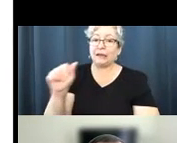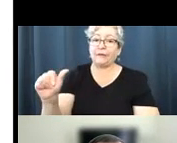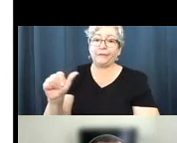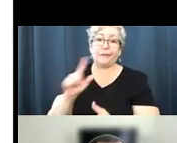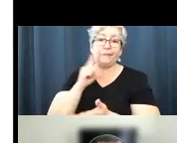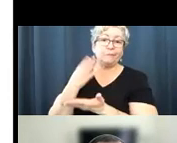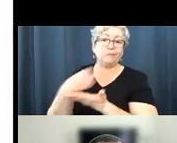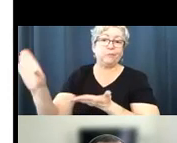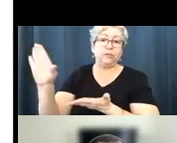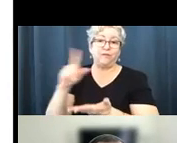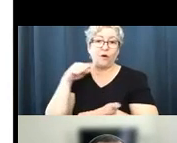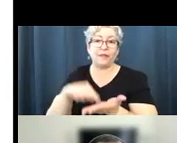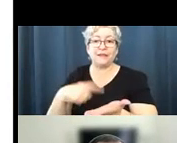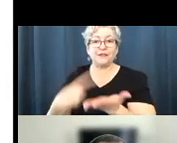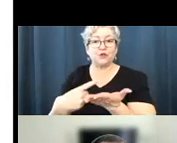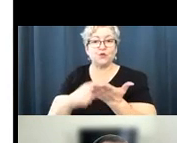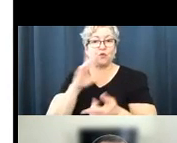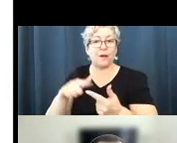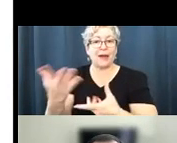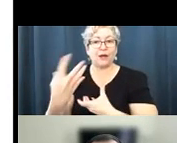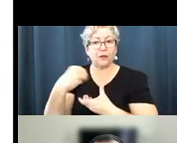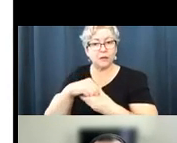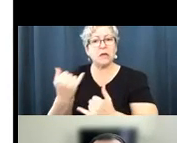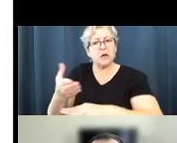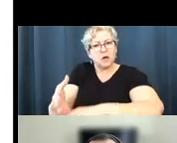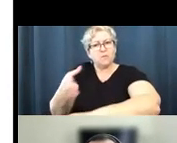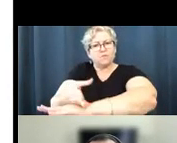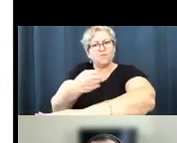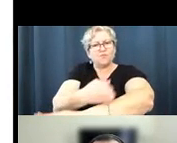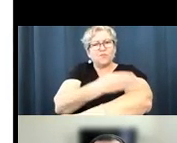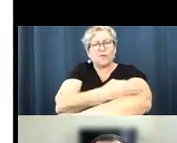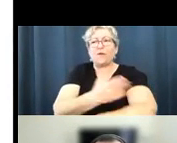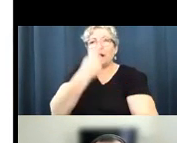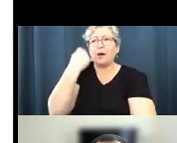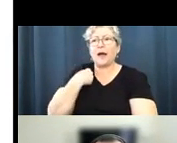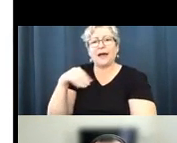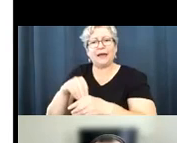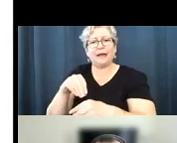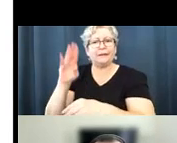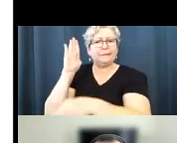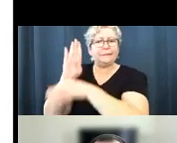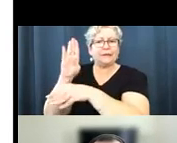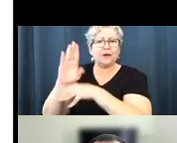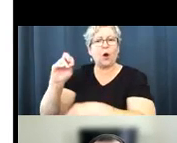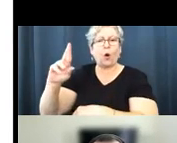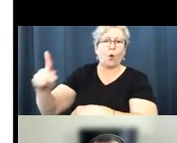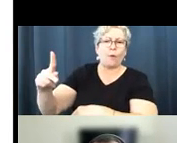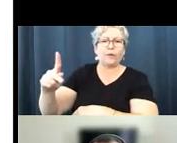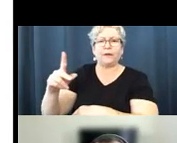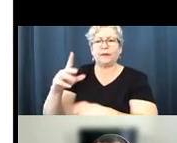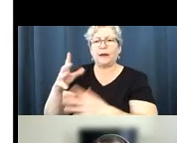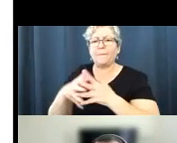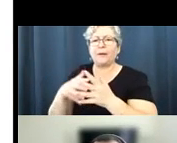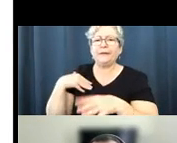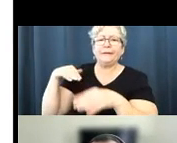con discapacidades lo dejan fuera de la discusión de la inclusión. Se está mejorando, pero yo sé que cuando yo estaba en la América